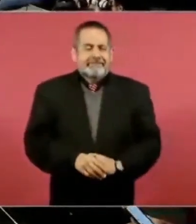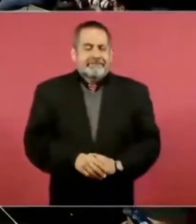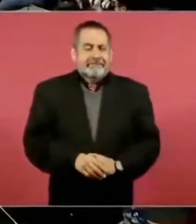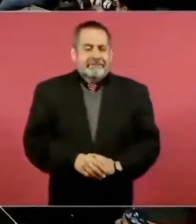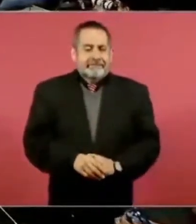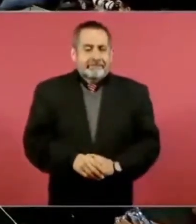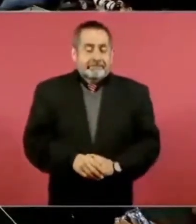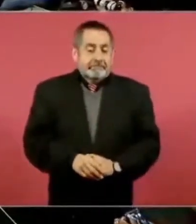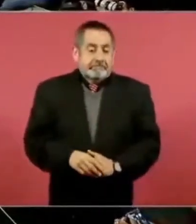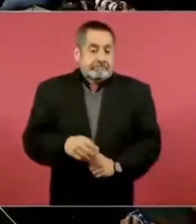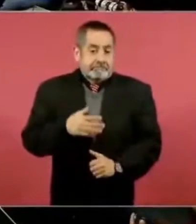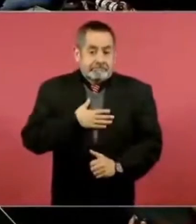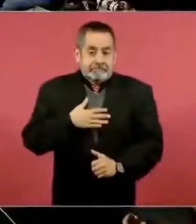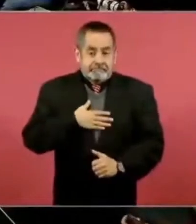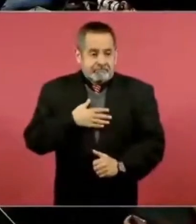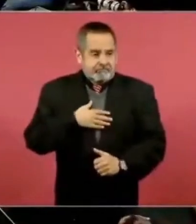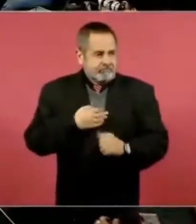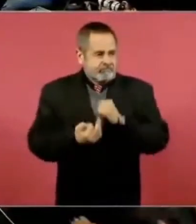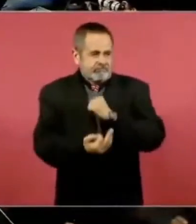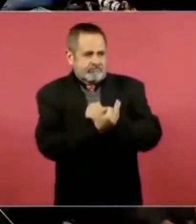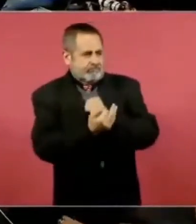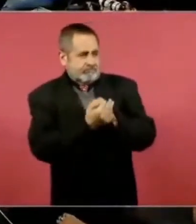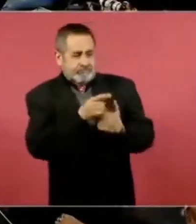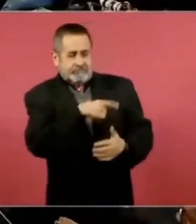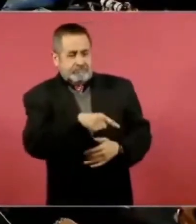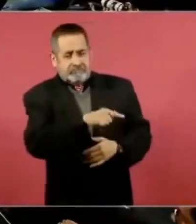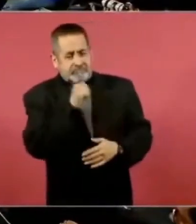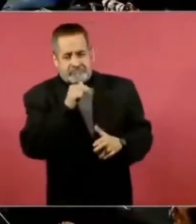no tengo esas cartas credenciales.